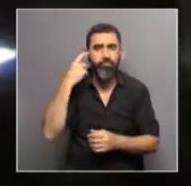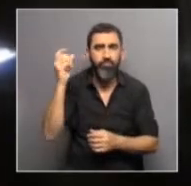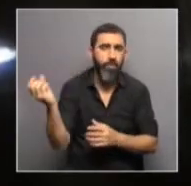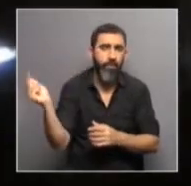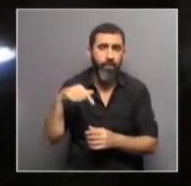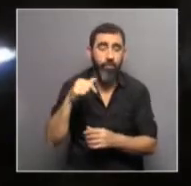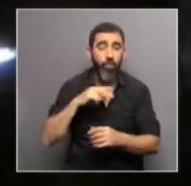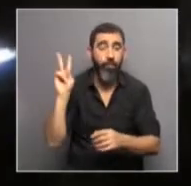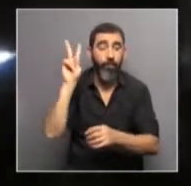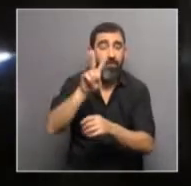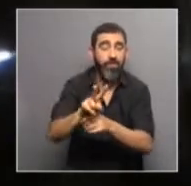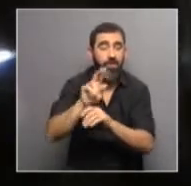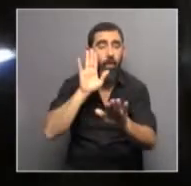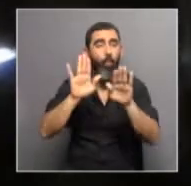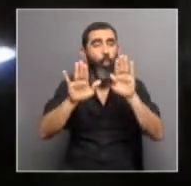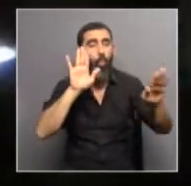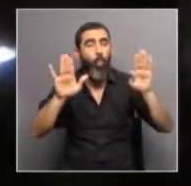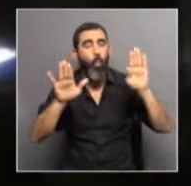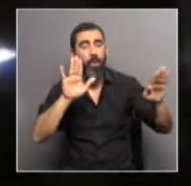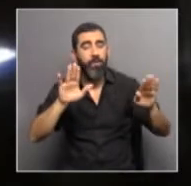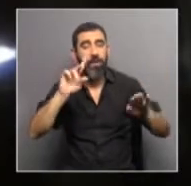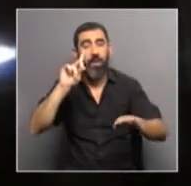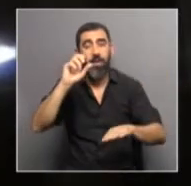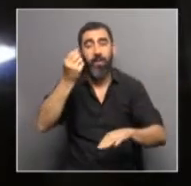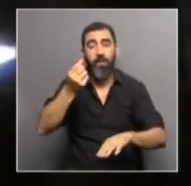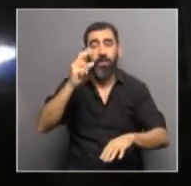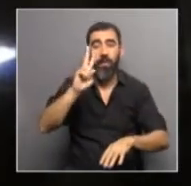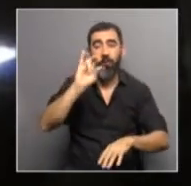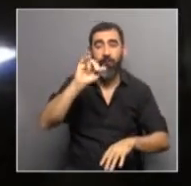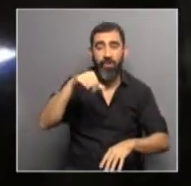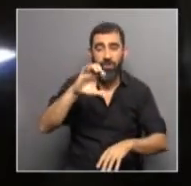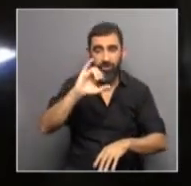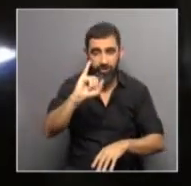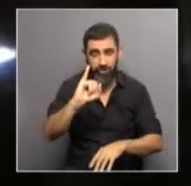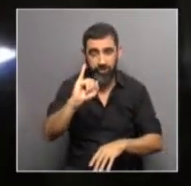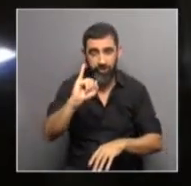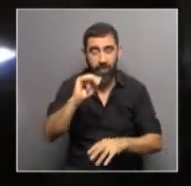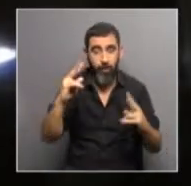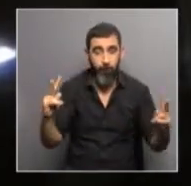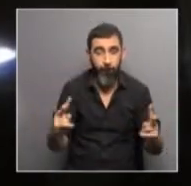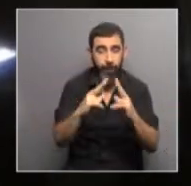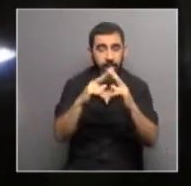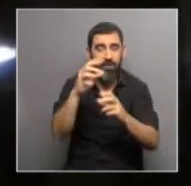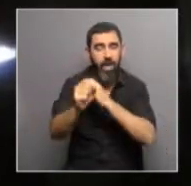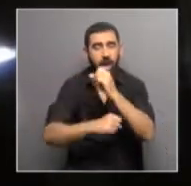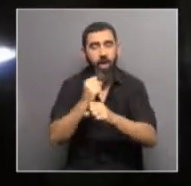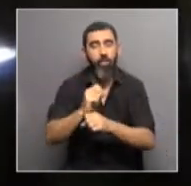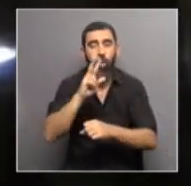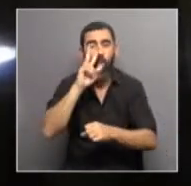cuando fui a visitar la exposición sobre Leonardo da Vinci que se generó en París, en el Louvre, allá por el